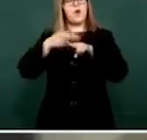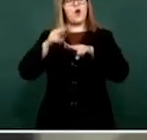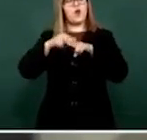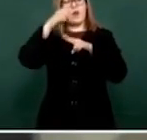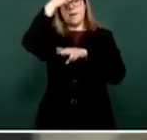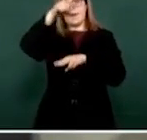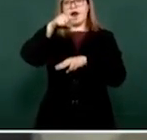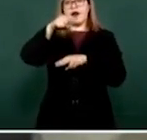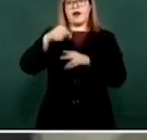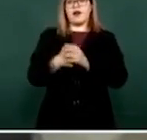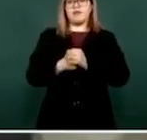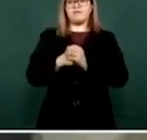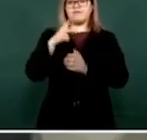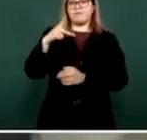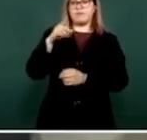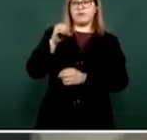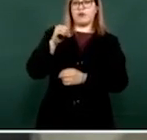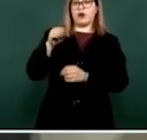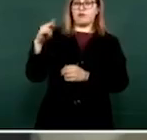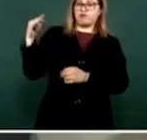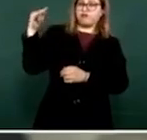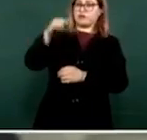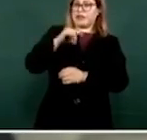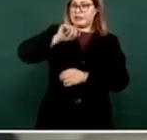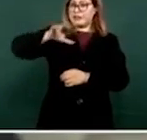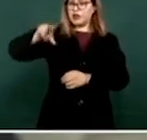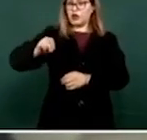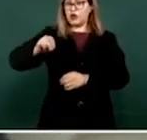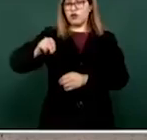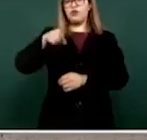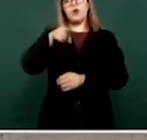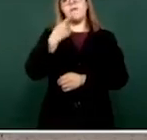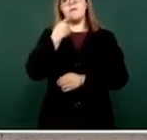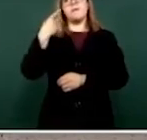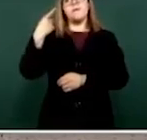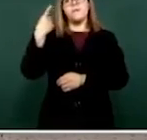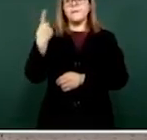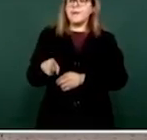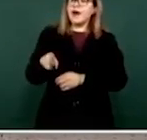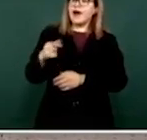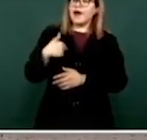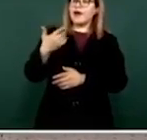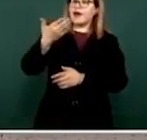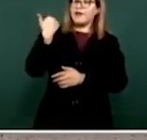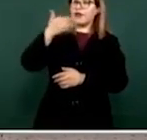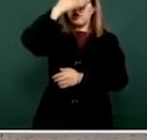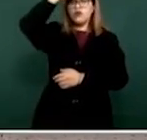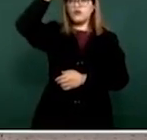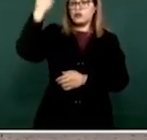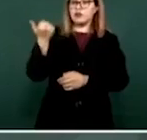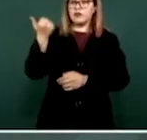Se adelantaron un poco a la orden que había dado, pues, de que el martes. Es que no sabíamos